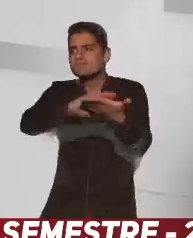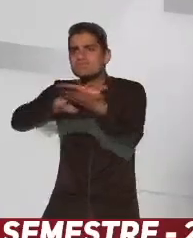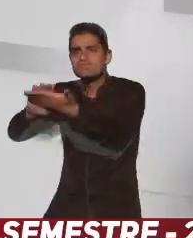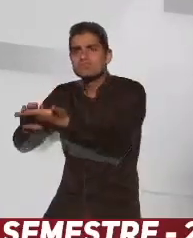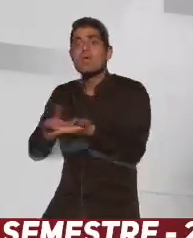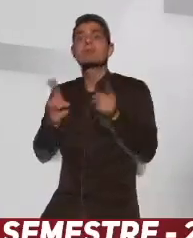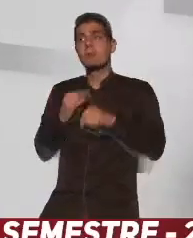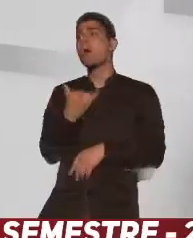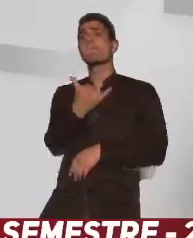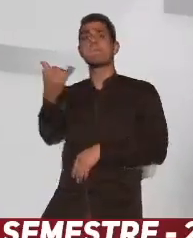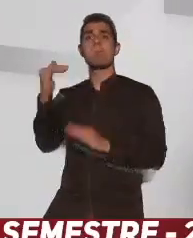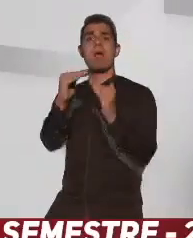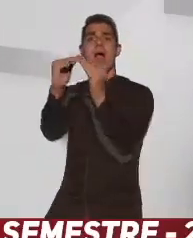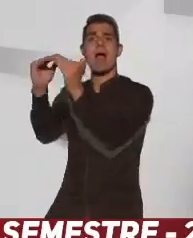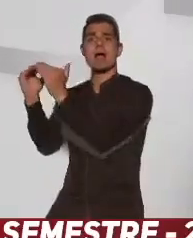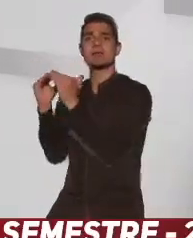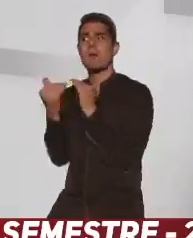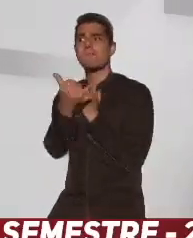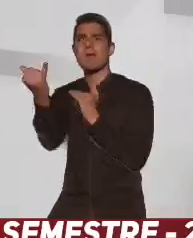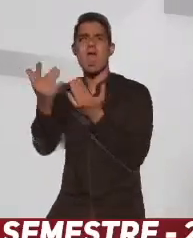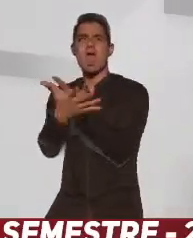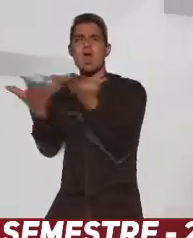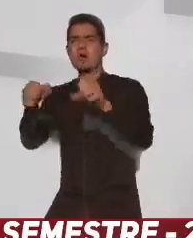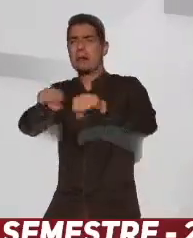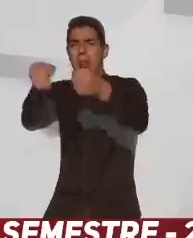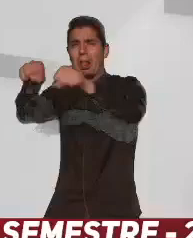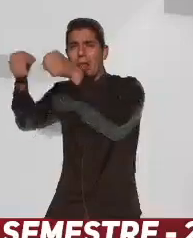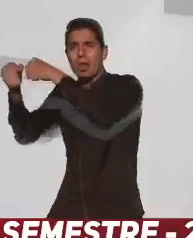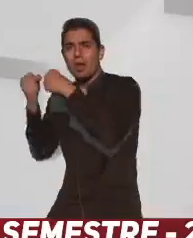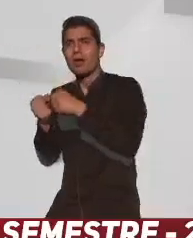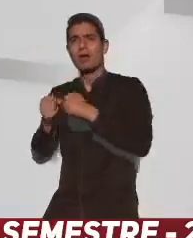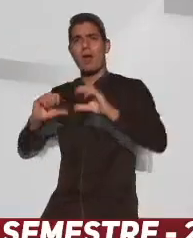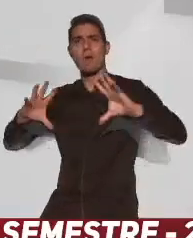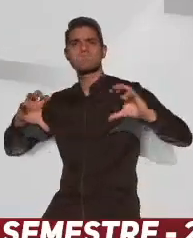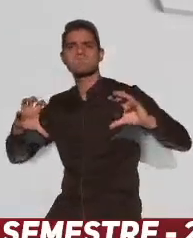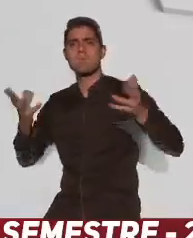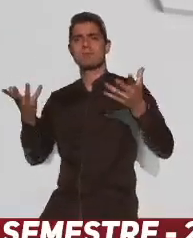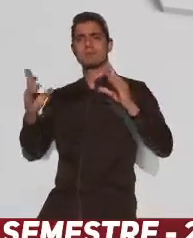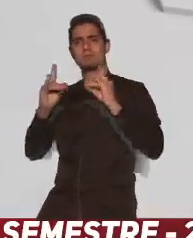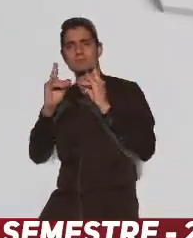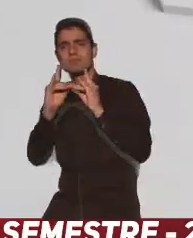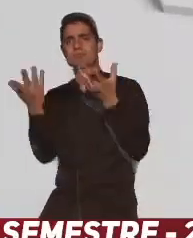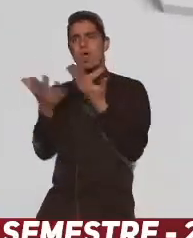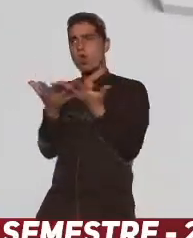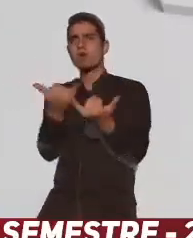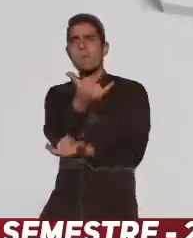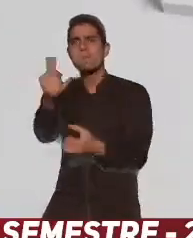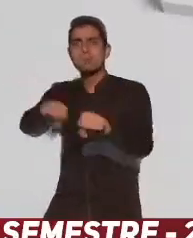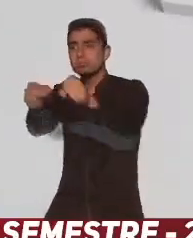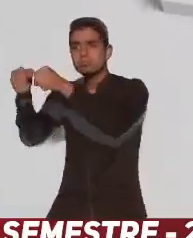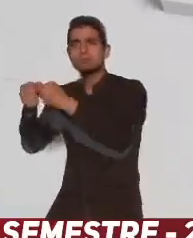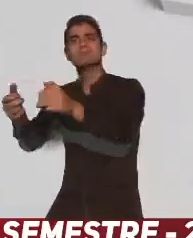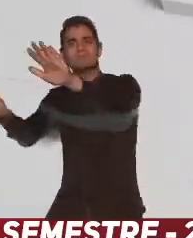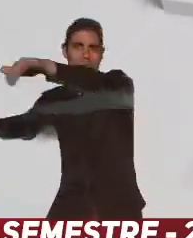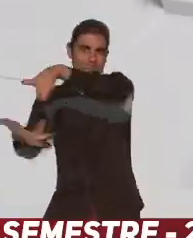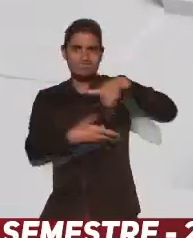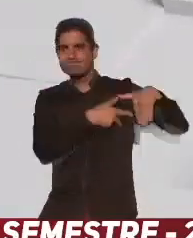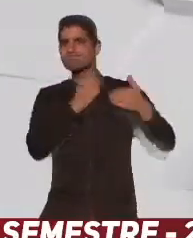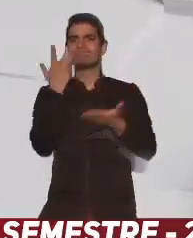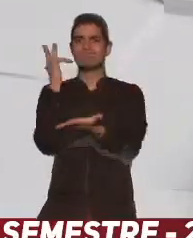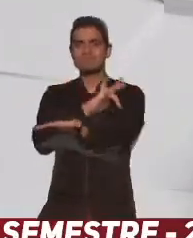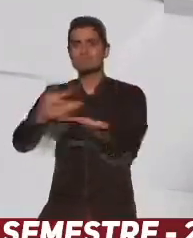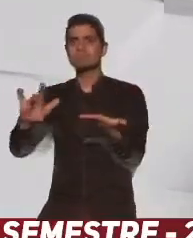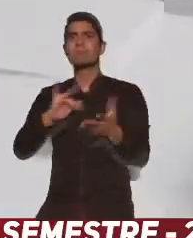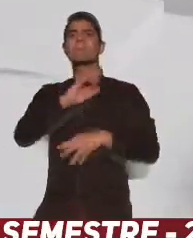aquellos colchonetas y enseres que estaban destruidos o inservibles. También nos ayudaron en el tema de la prevención, hacer